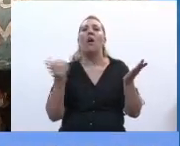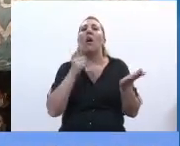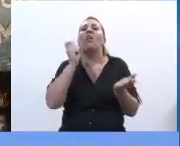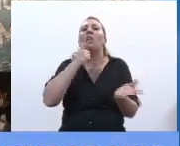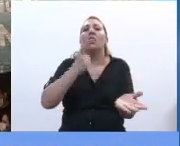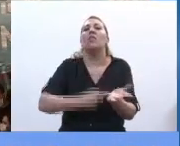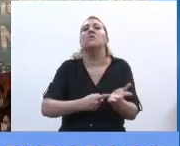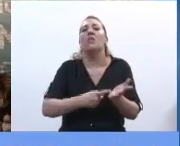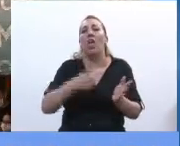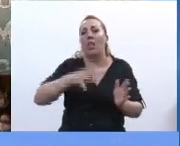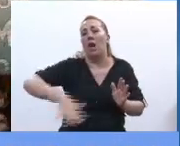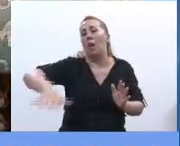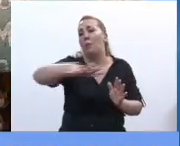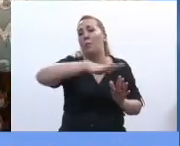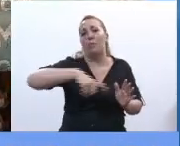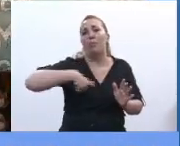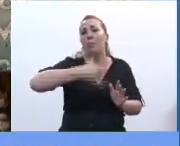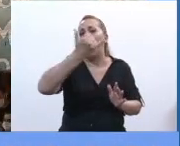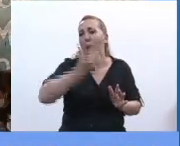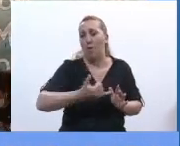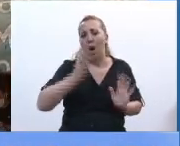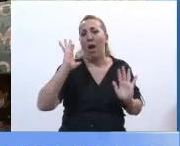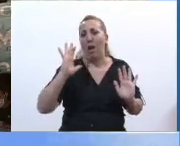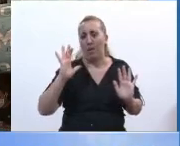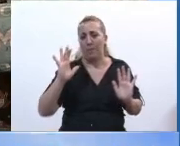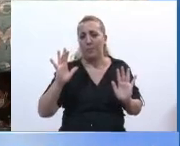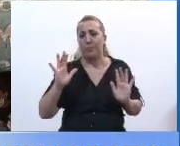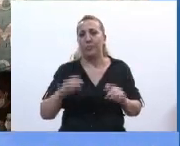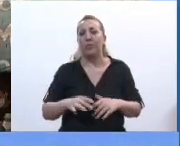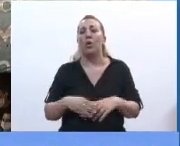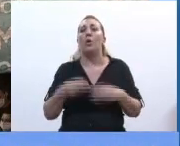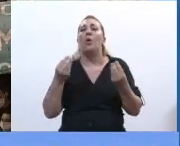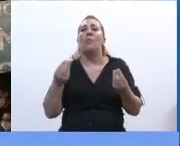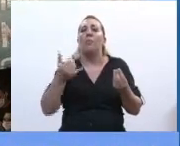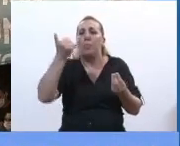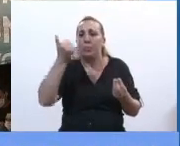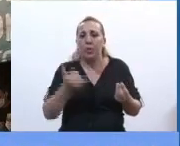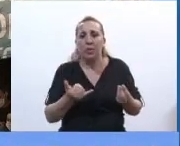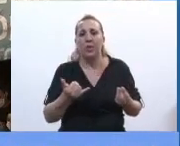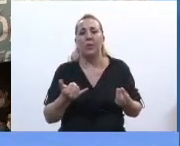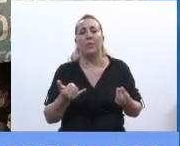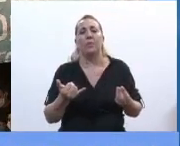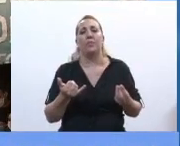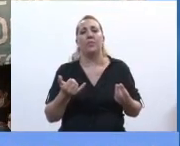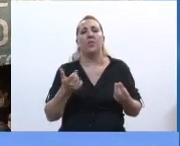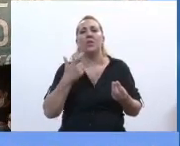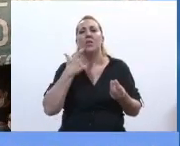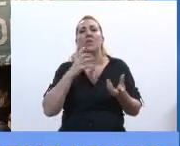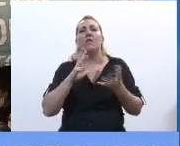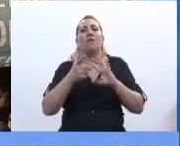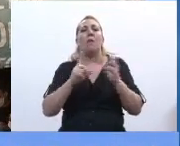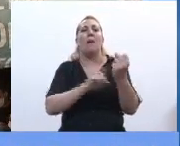pueblo porque hay alternancia porque hay sistema de división de poderes